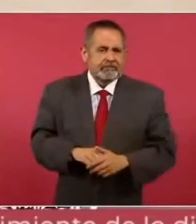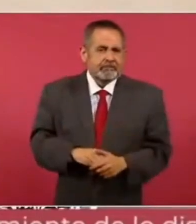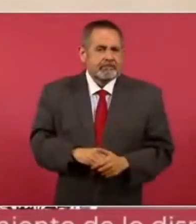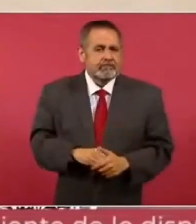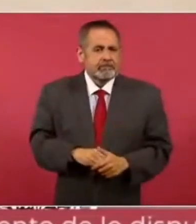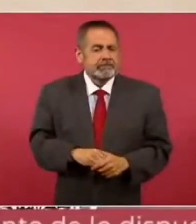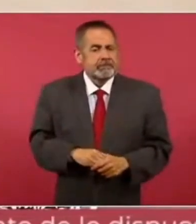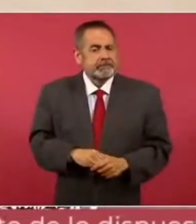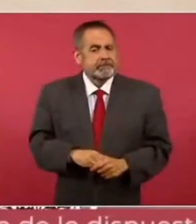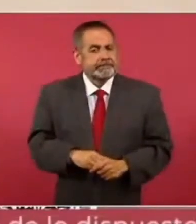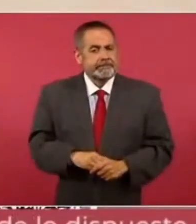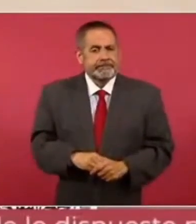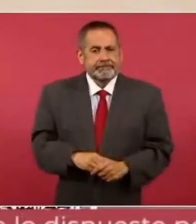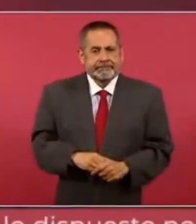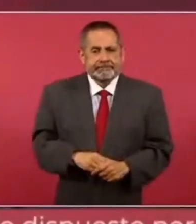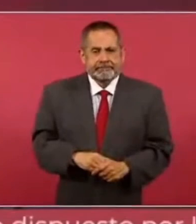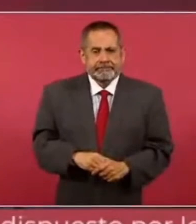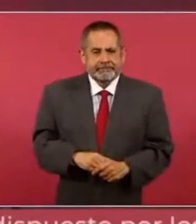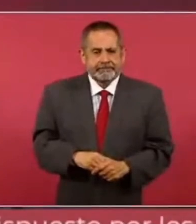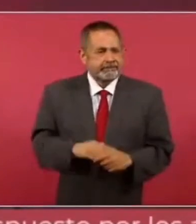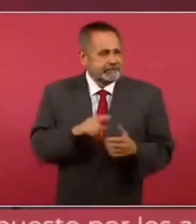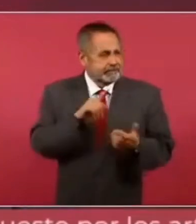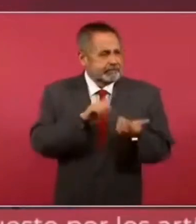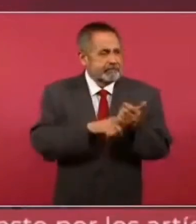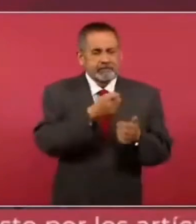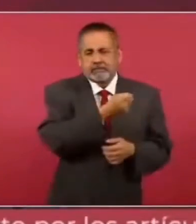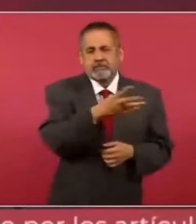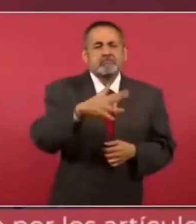Hay muchos corruptos